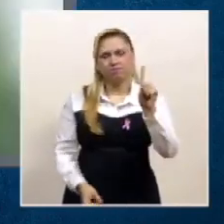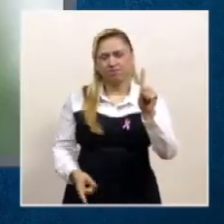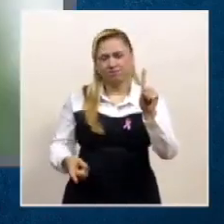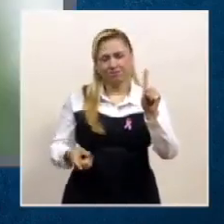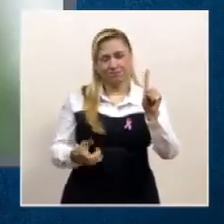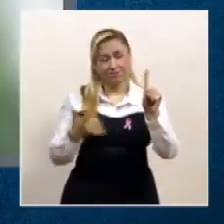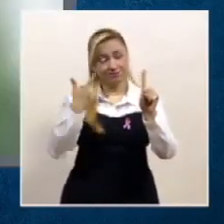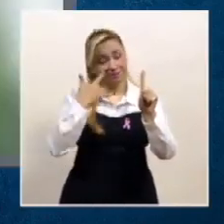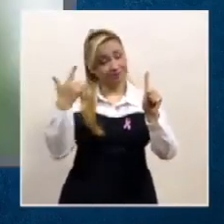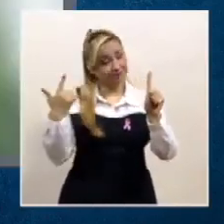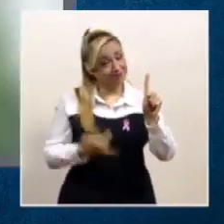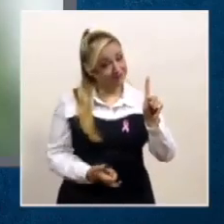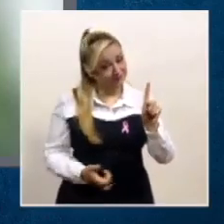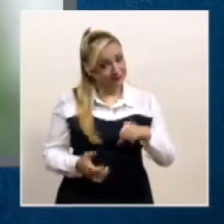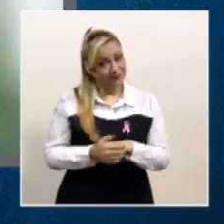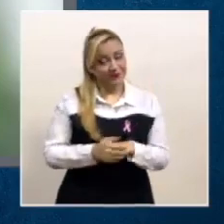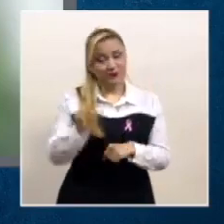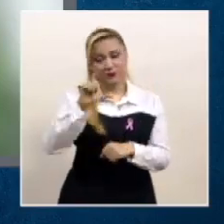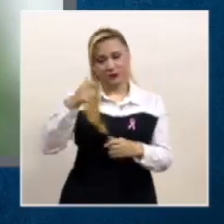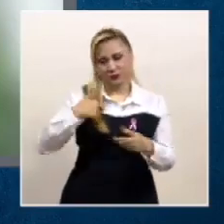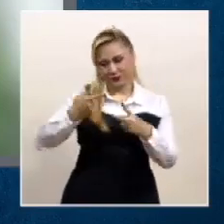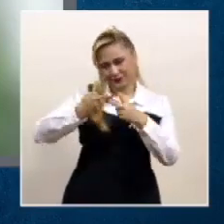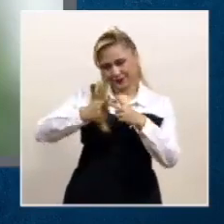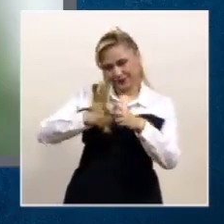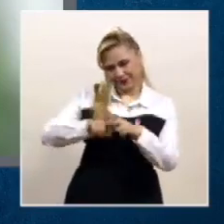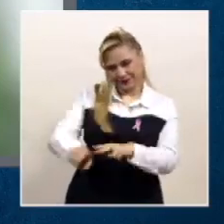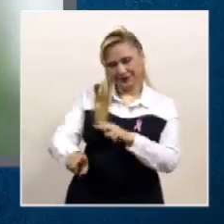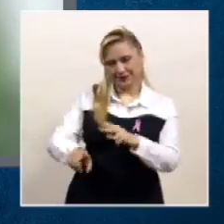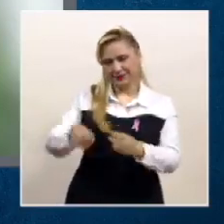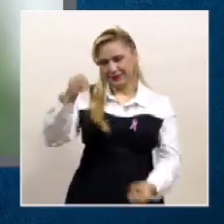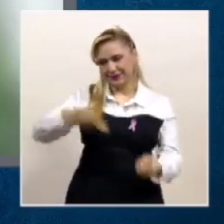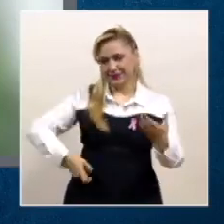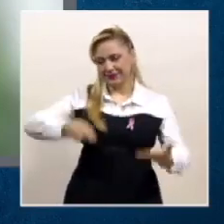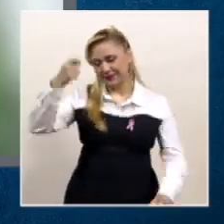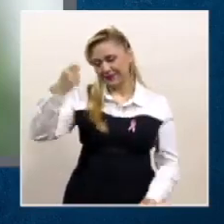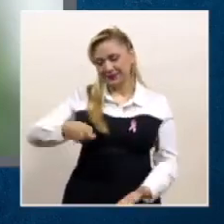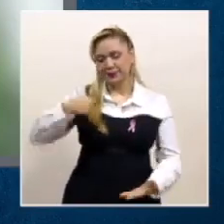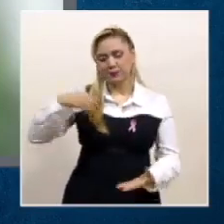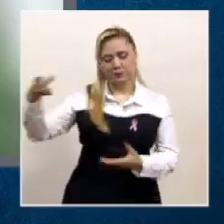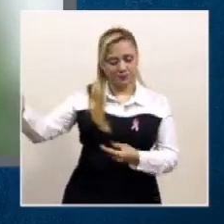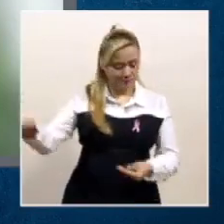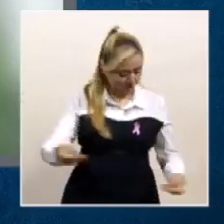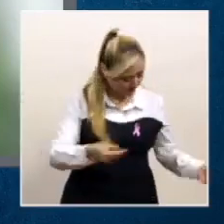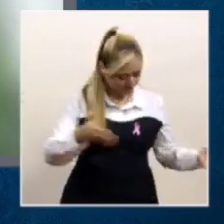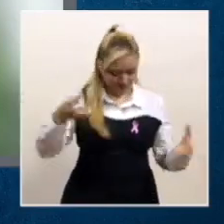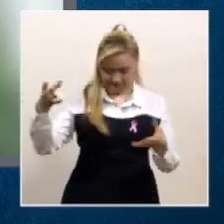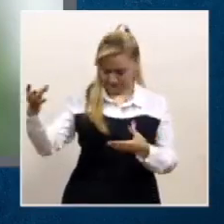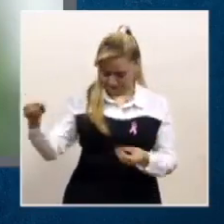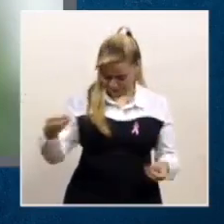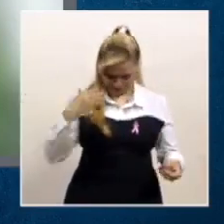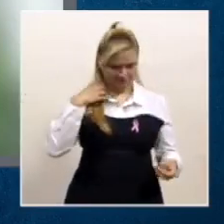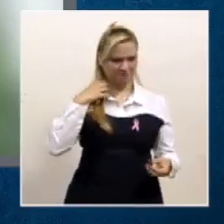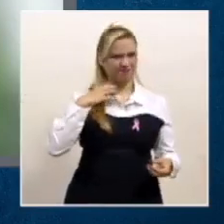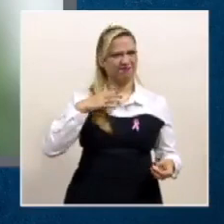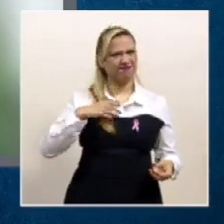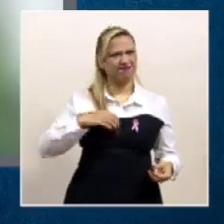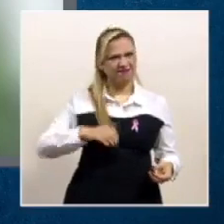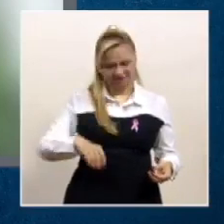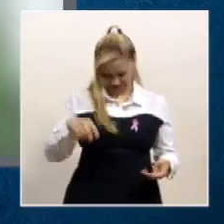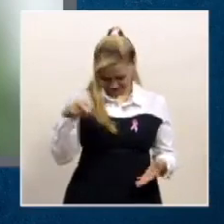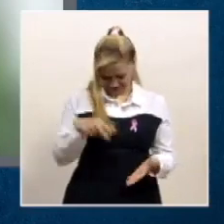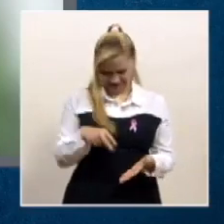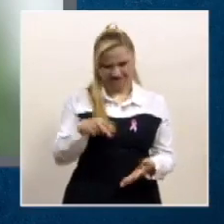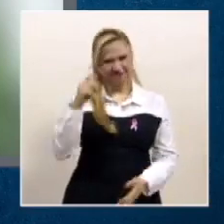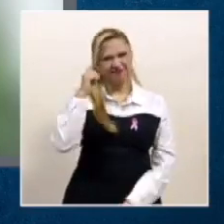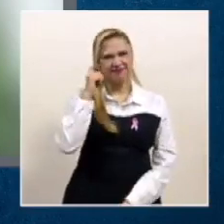curiosidad que cuando comencé a estudiar los casos que actualmente hay en la Corte, no me dejan de llamar la atención y que muestran quizá un